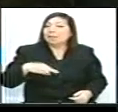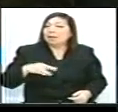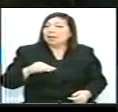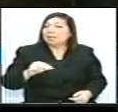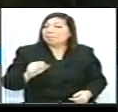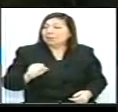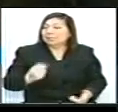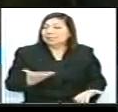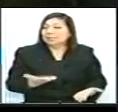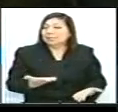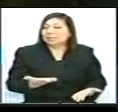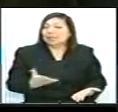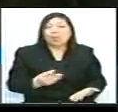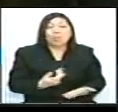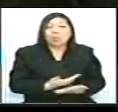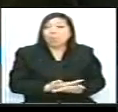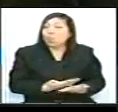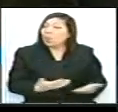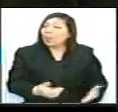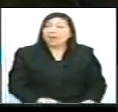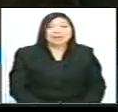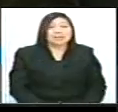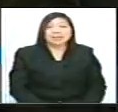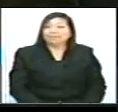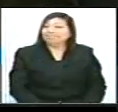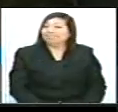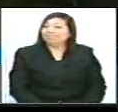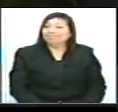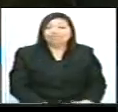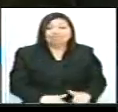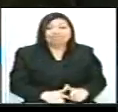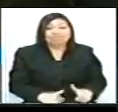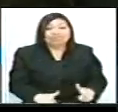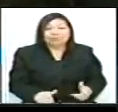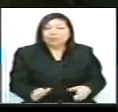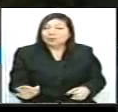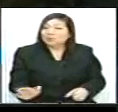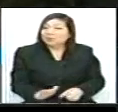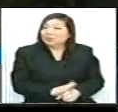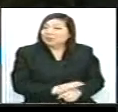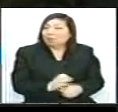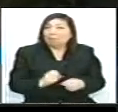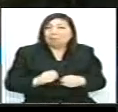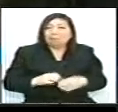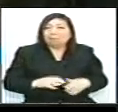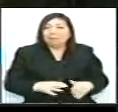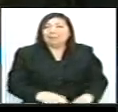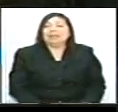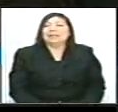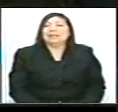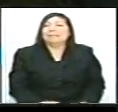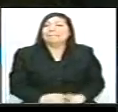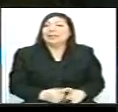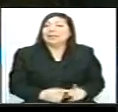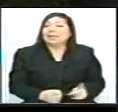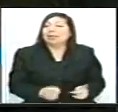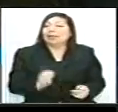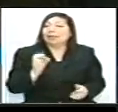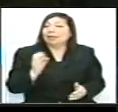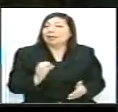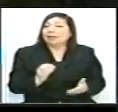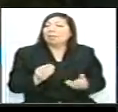se ha generado que ya no exista esa zona que ha sido totalmente devastada. Sin embargo, se han